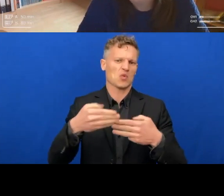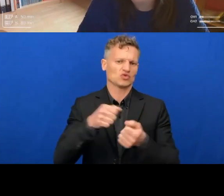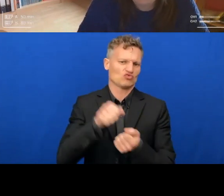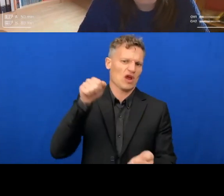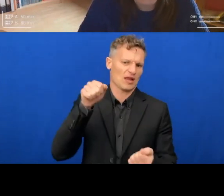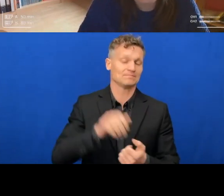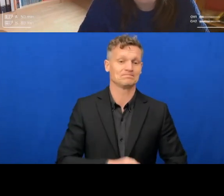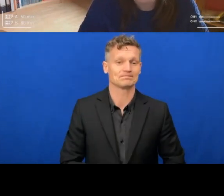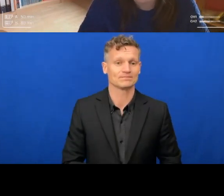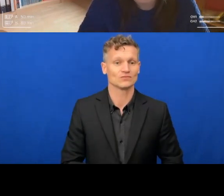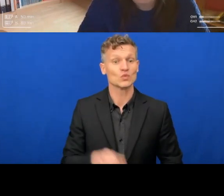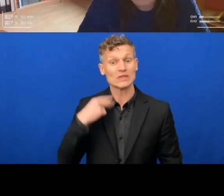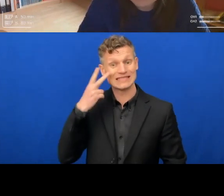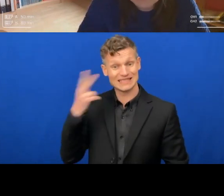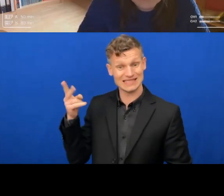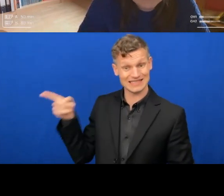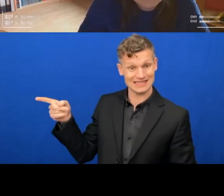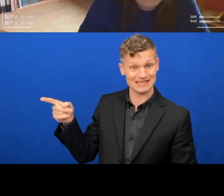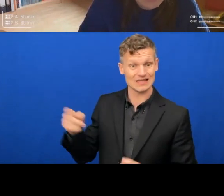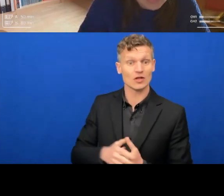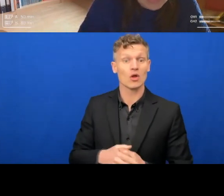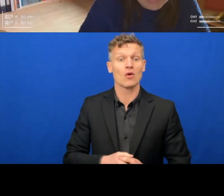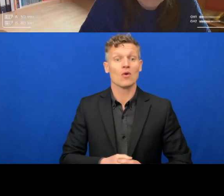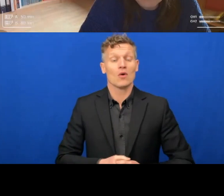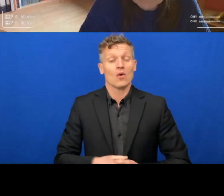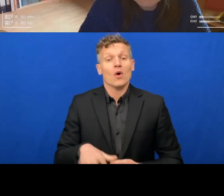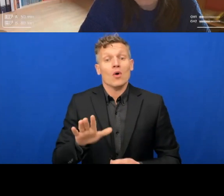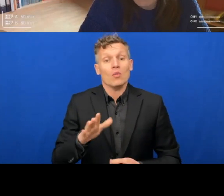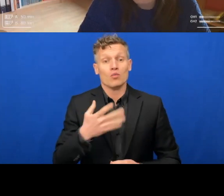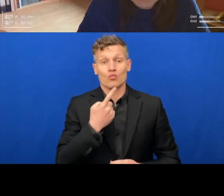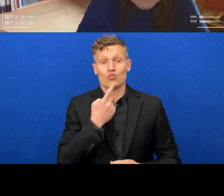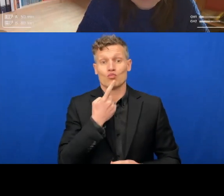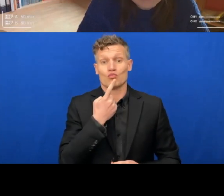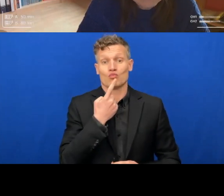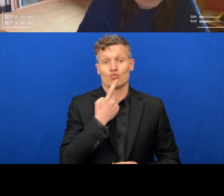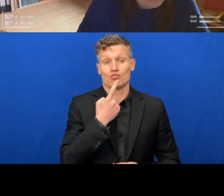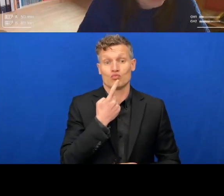en cuáles de los programas se ha integrado la lengua de